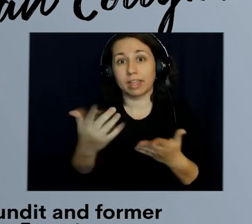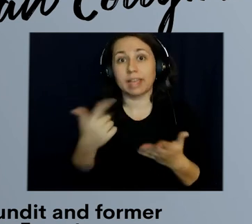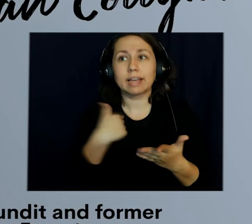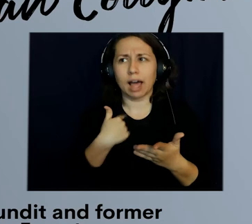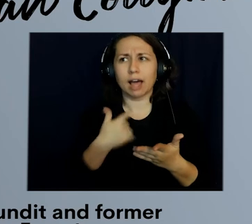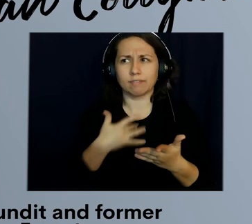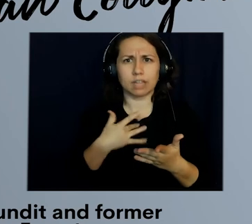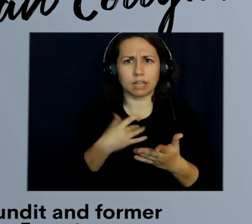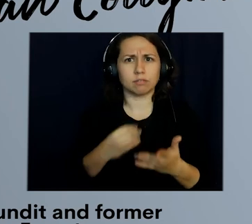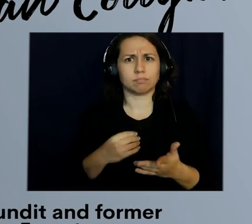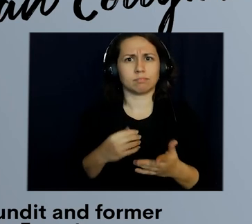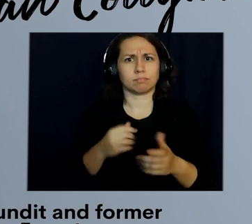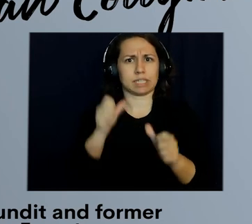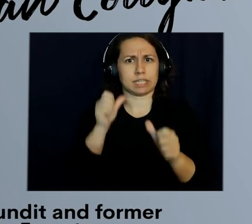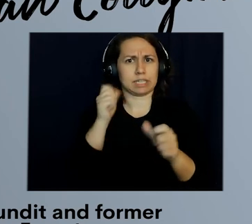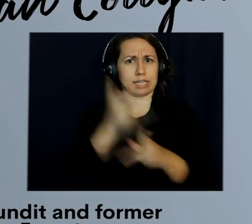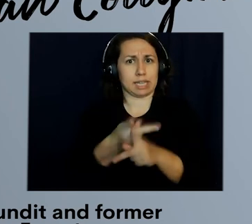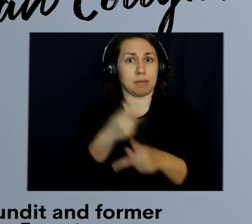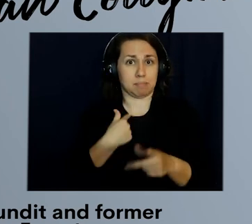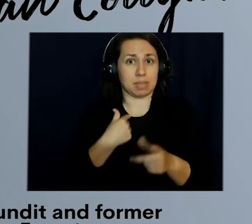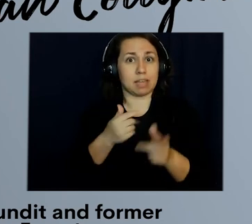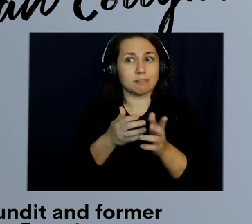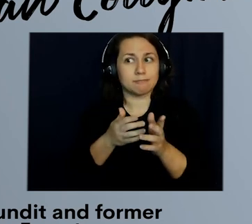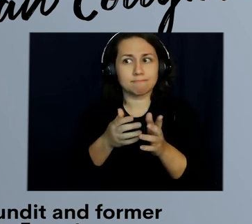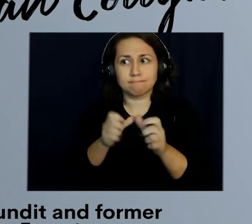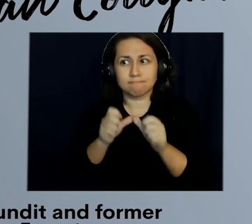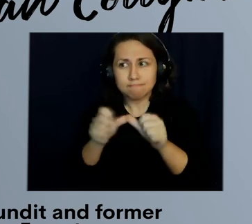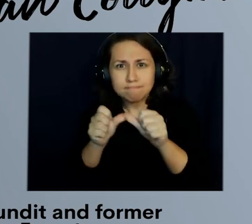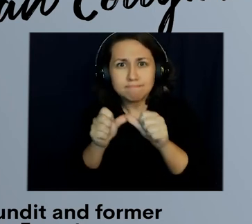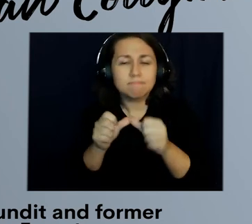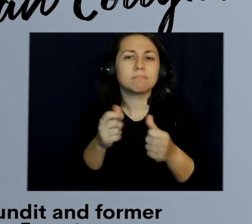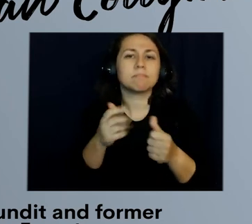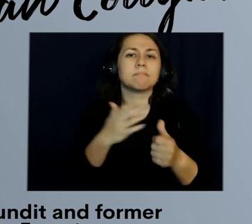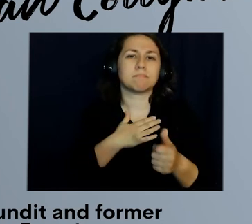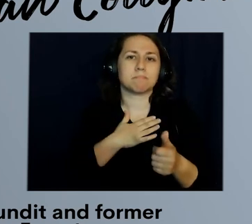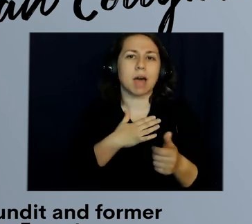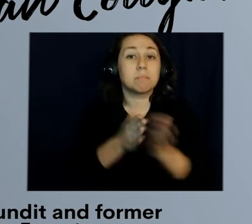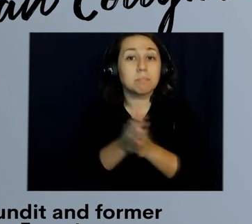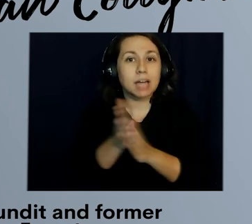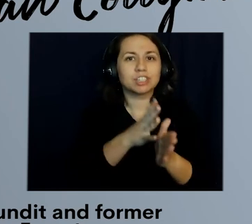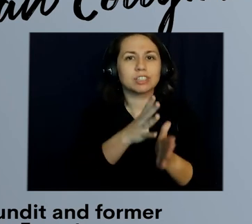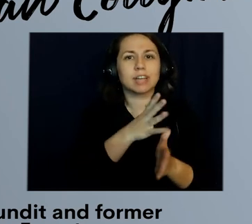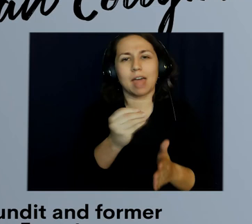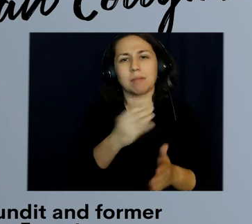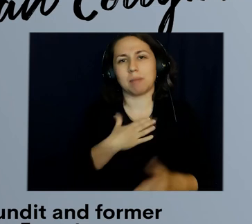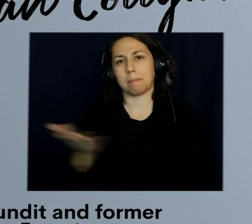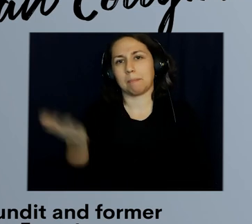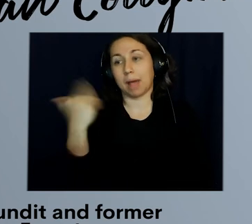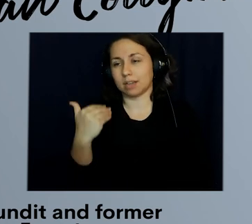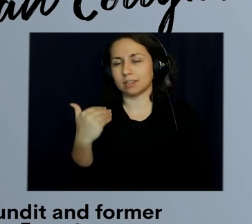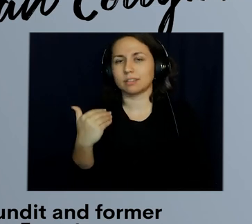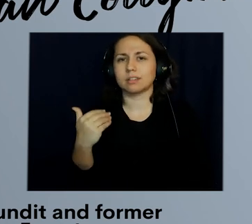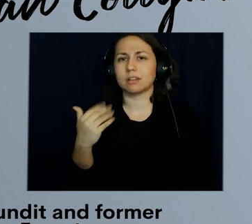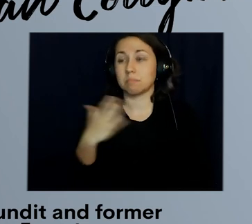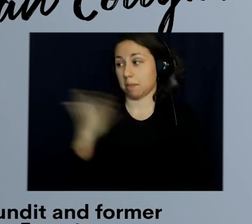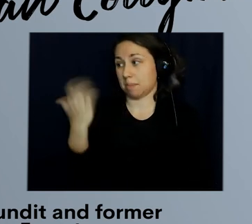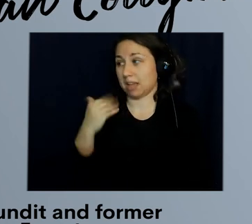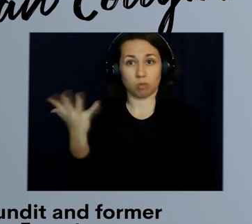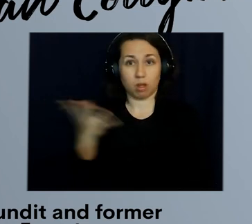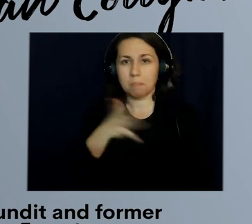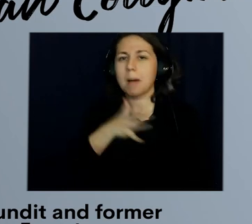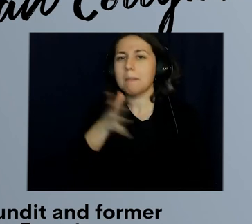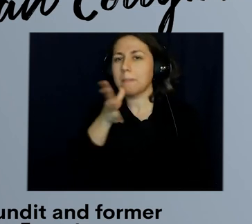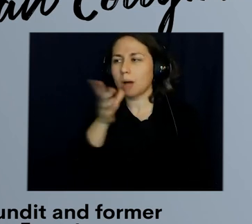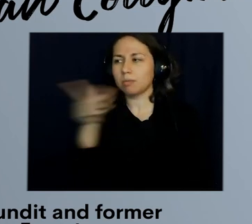fuerte ahora. Ella y yo, como tú y ya sea uno de tus padres o tutor o un amigo, todos tenemos a alguien que nos